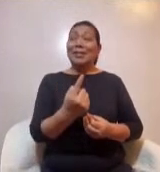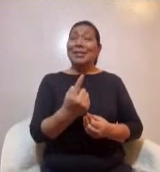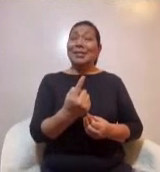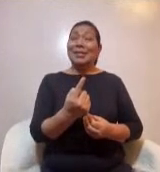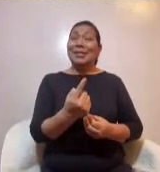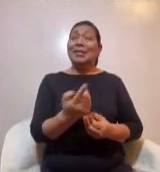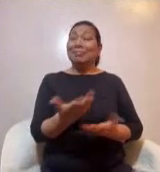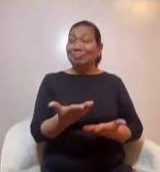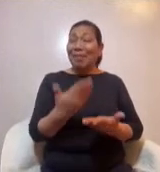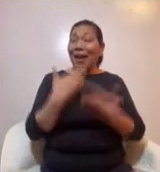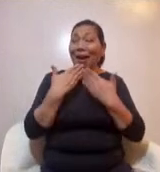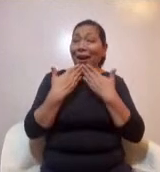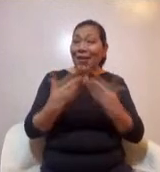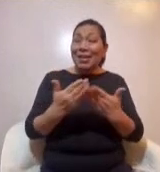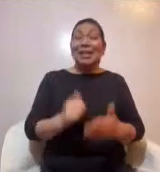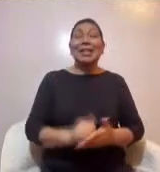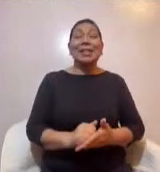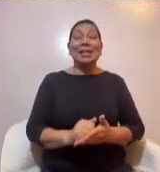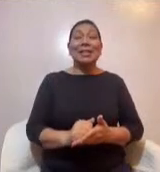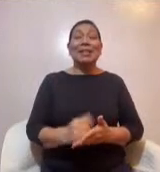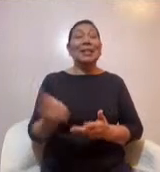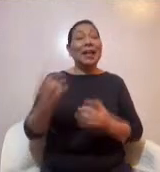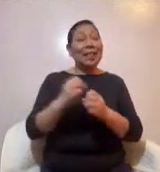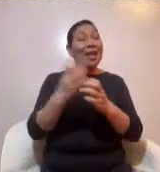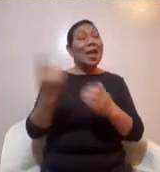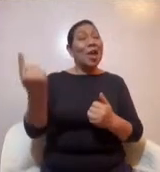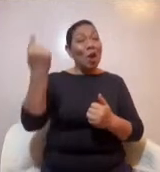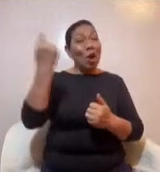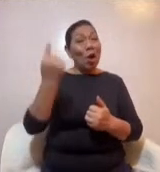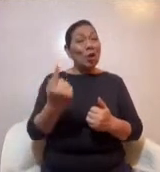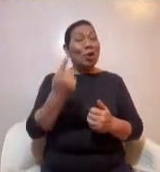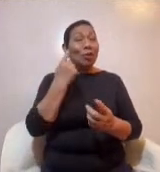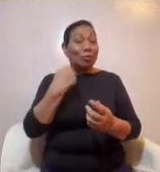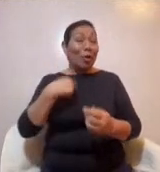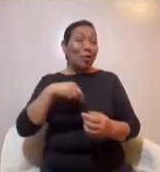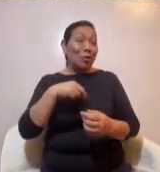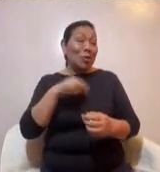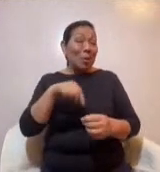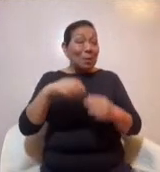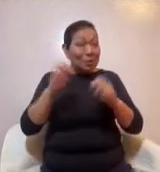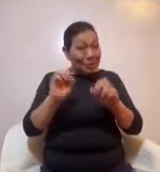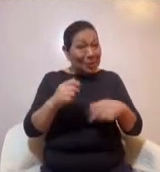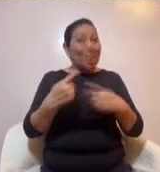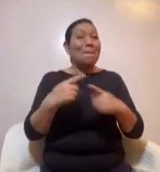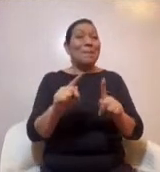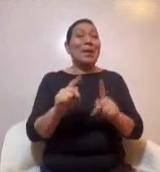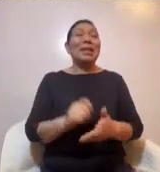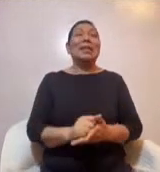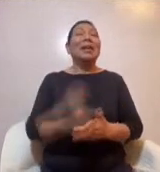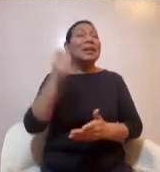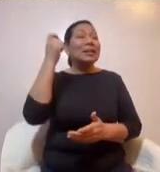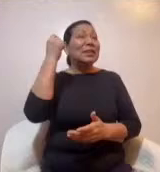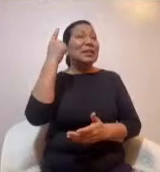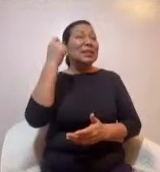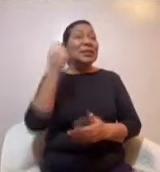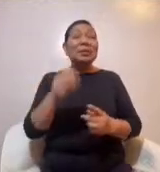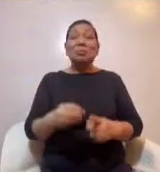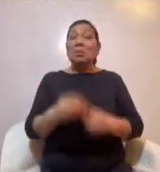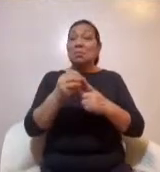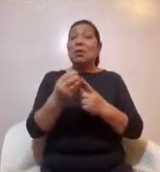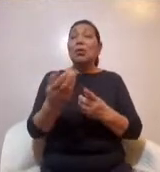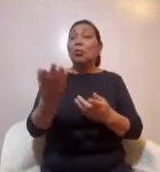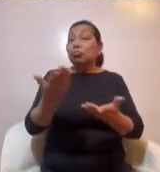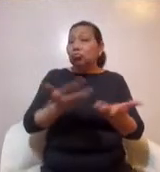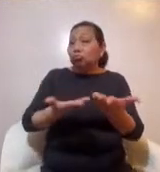Te agradezco mucho, Iris, por estar el día de hoy con nosotros y por permitirnos entender